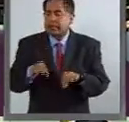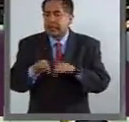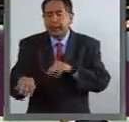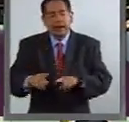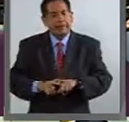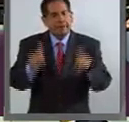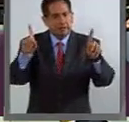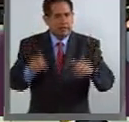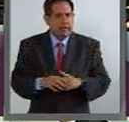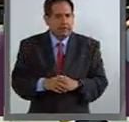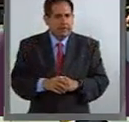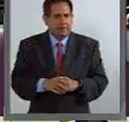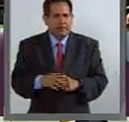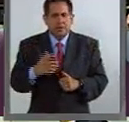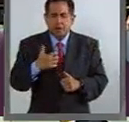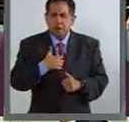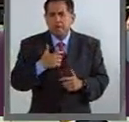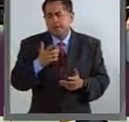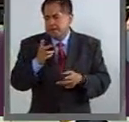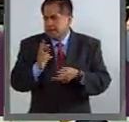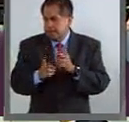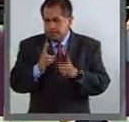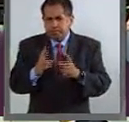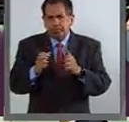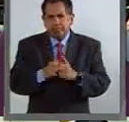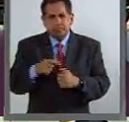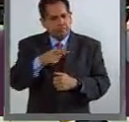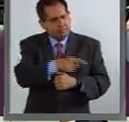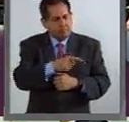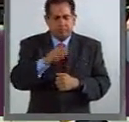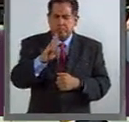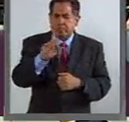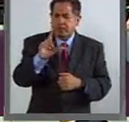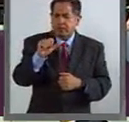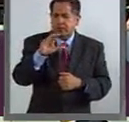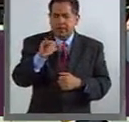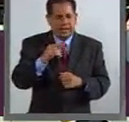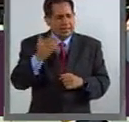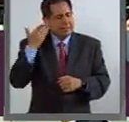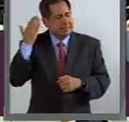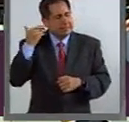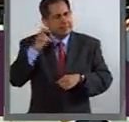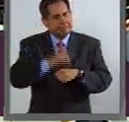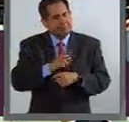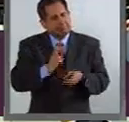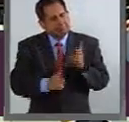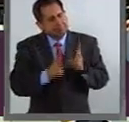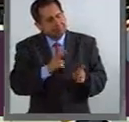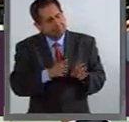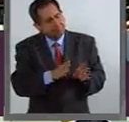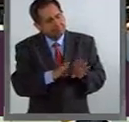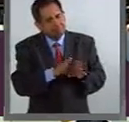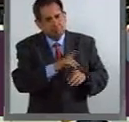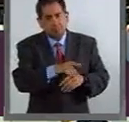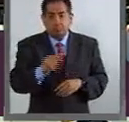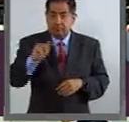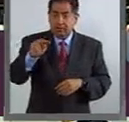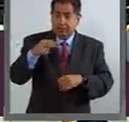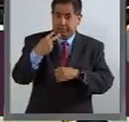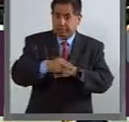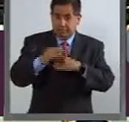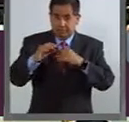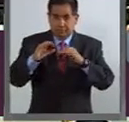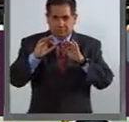distinto. Y platicando con Blanca hace unos días, le decía que el canal del